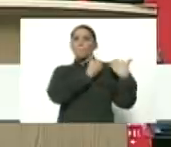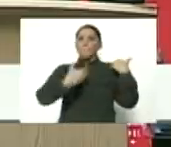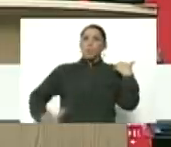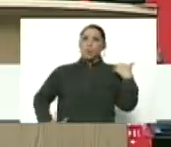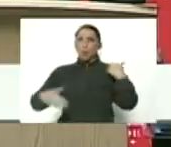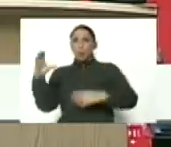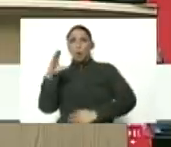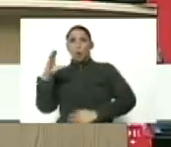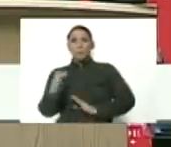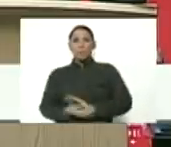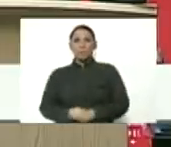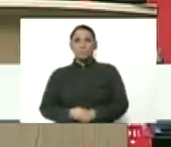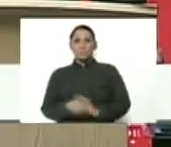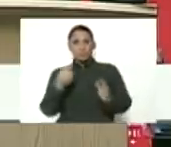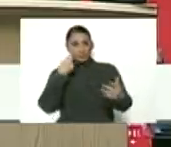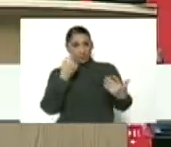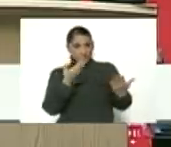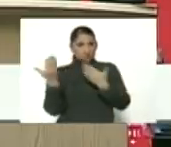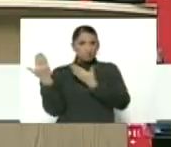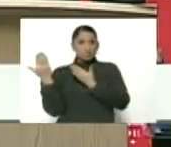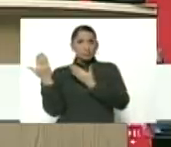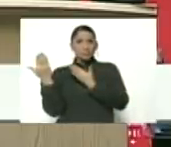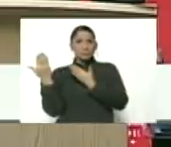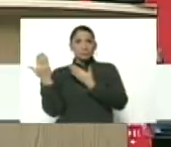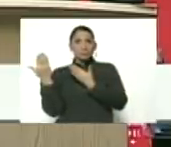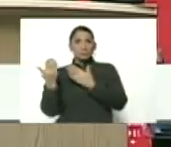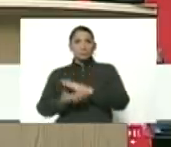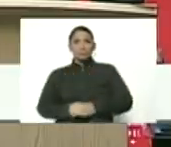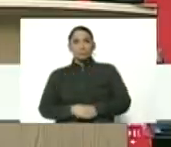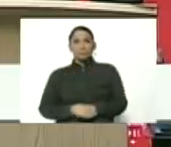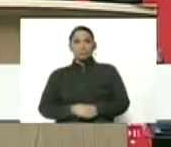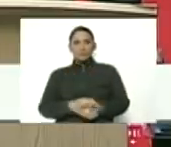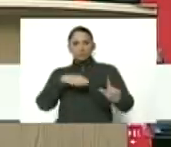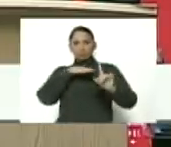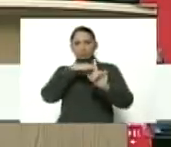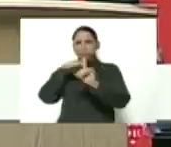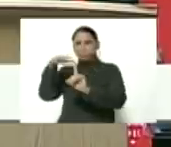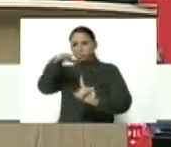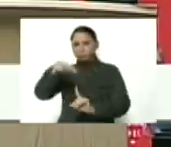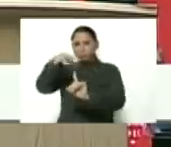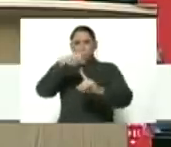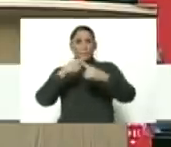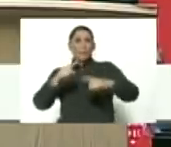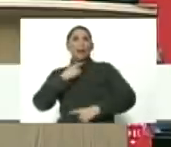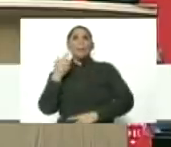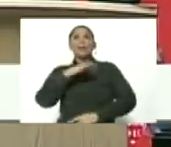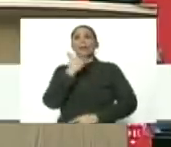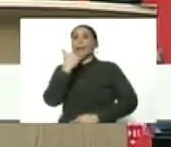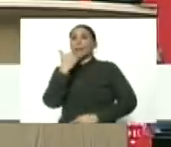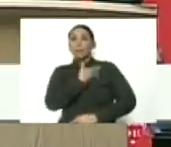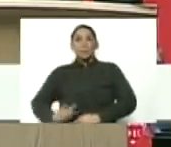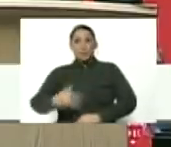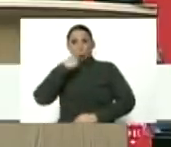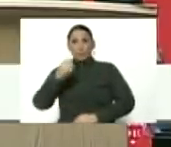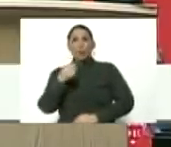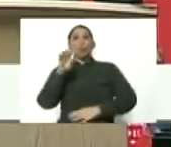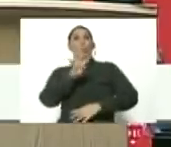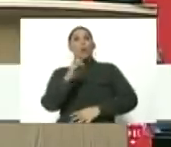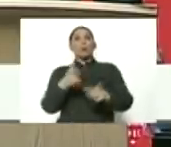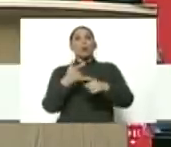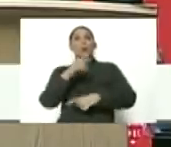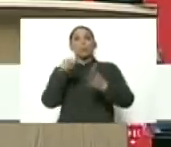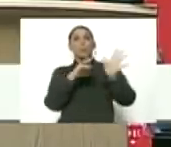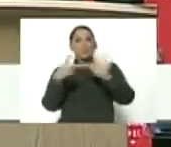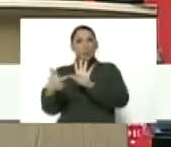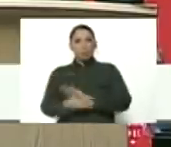de Colombia. Miren ustedes el atentado con drones para asesinar al presidente Maduro el 4 de agosto de